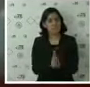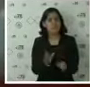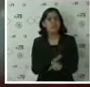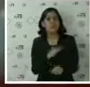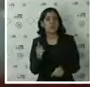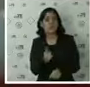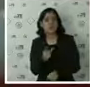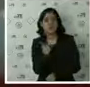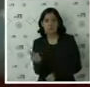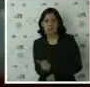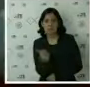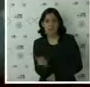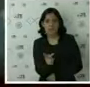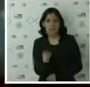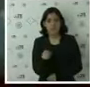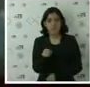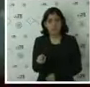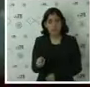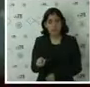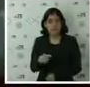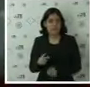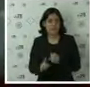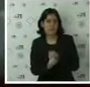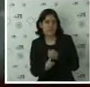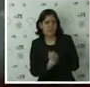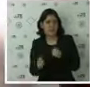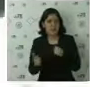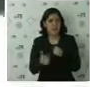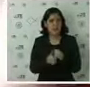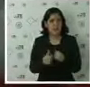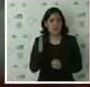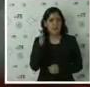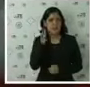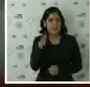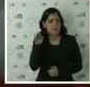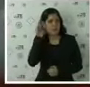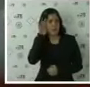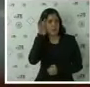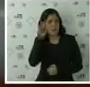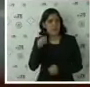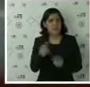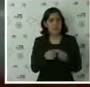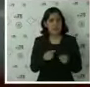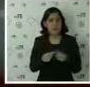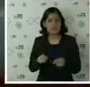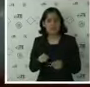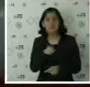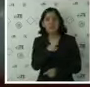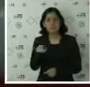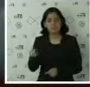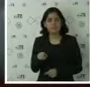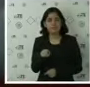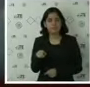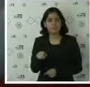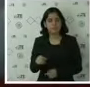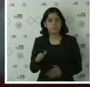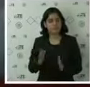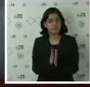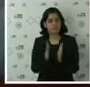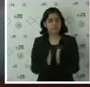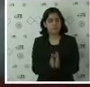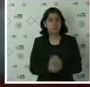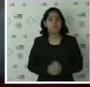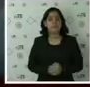su presente, con su futuro, y ahí haría algo que me parece importantísimo que compartírselos. Ustedes, los